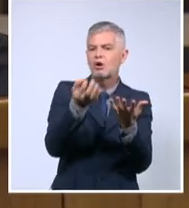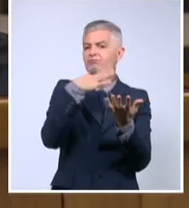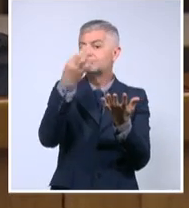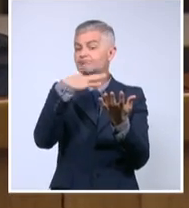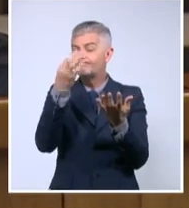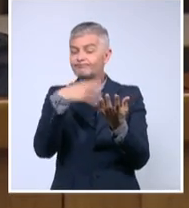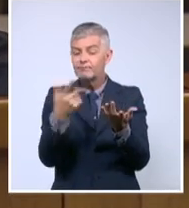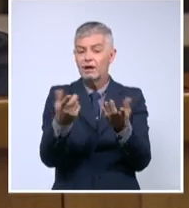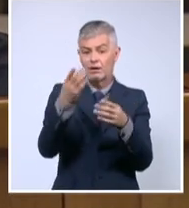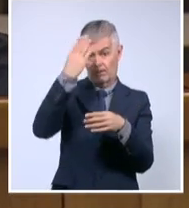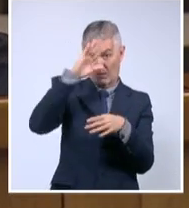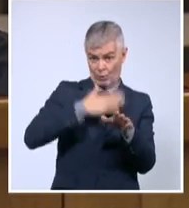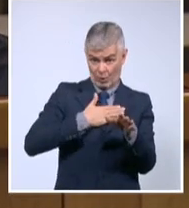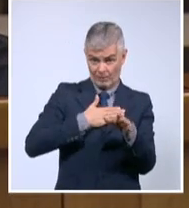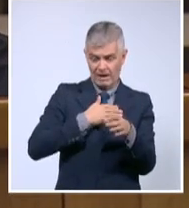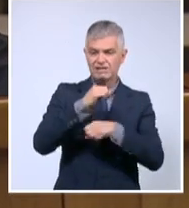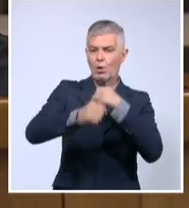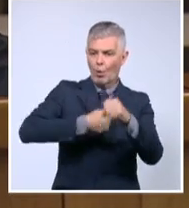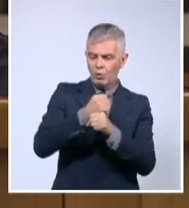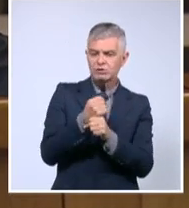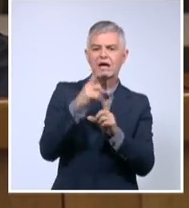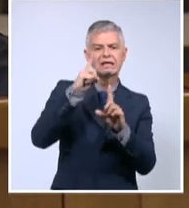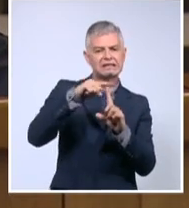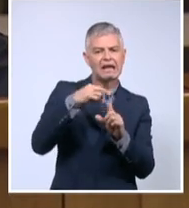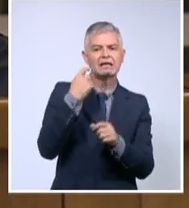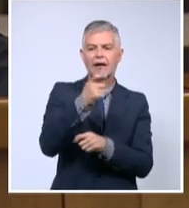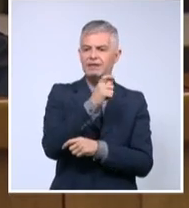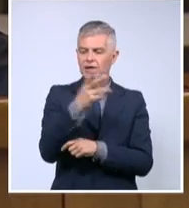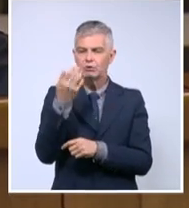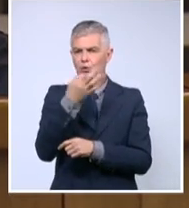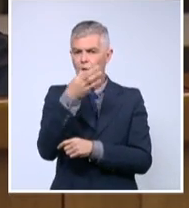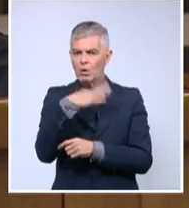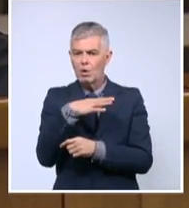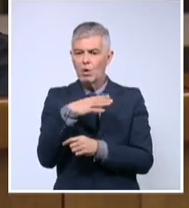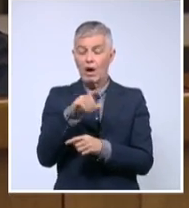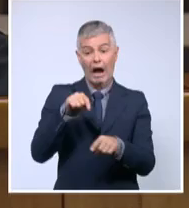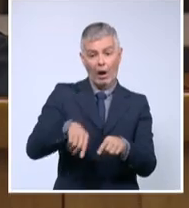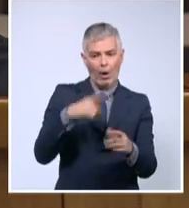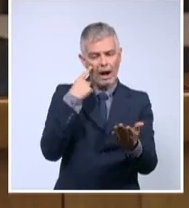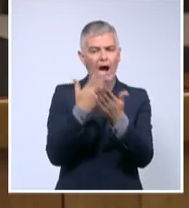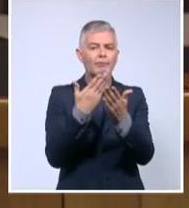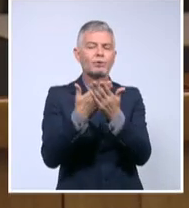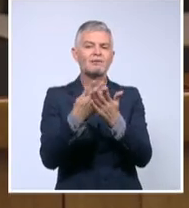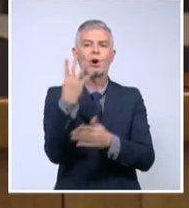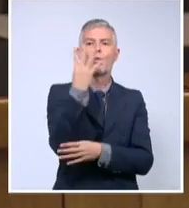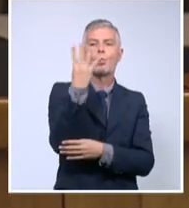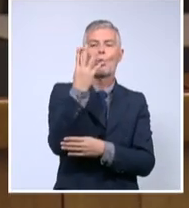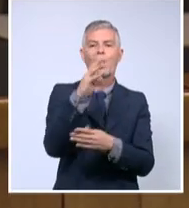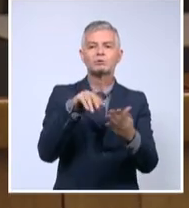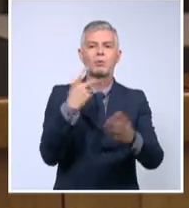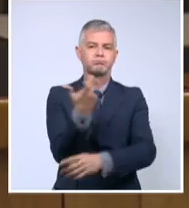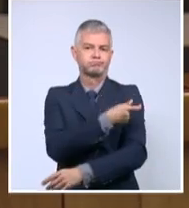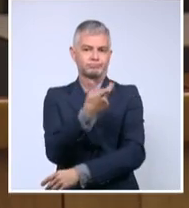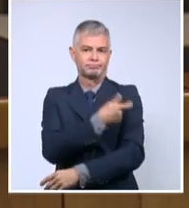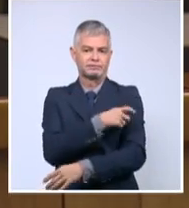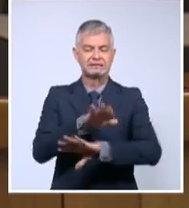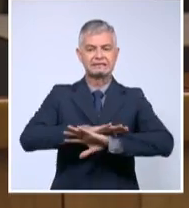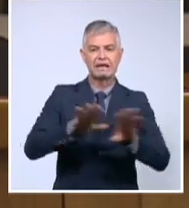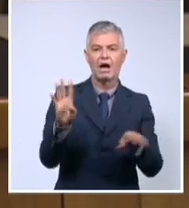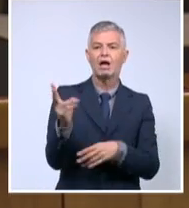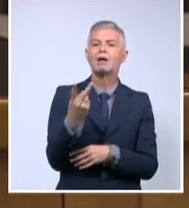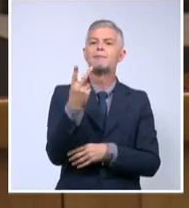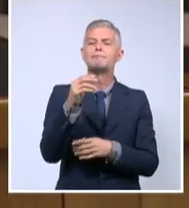los tratamientos, mientras se ensayan 4 candidatos vacunales y ya se lograron prototipos de 3 modelos de ventiladores